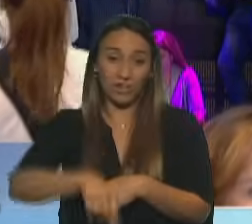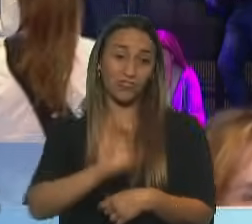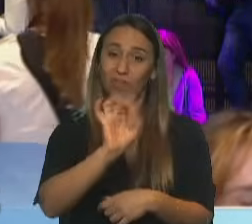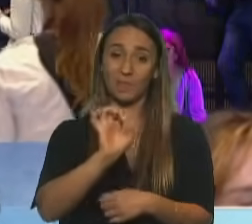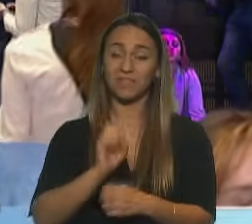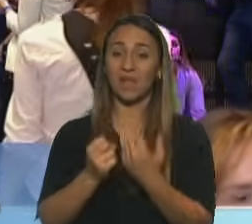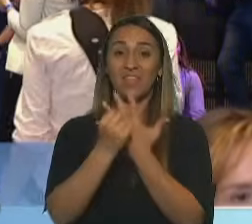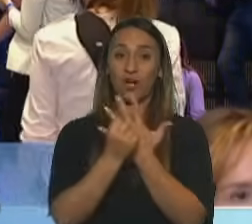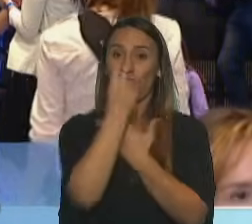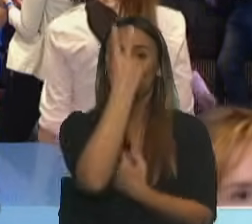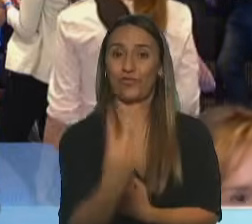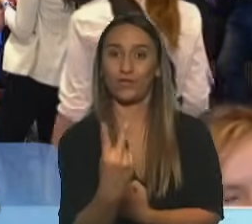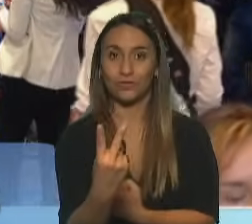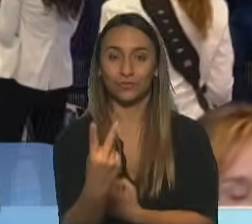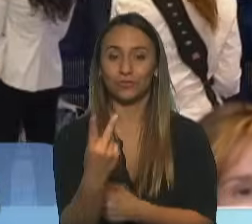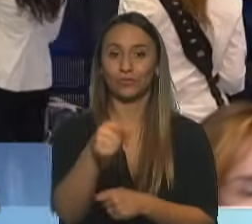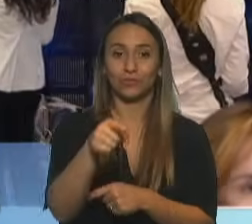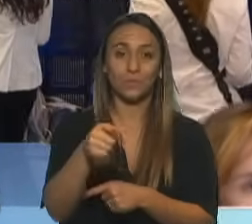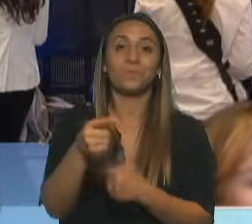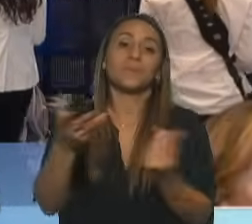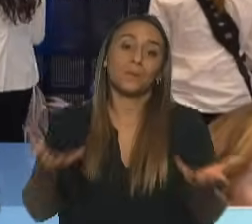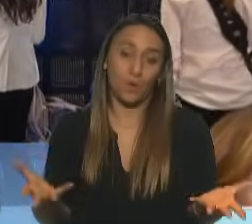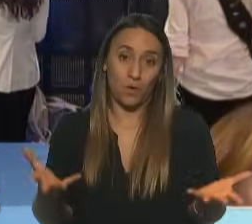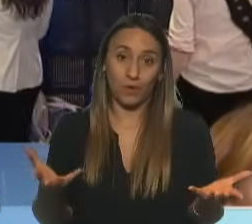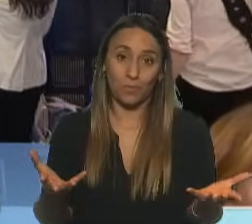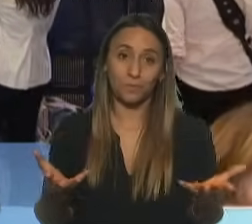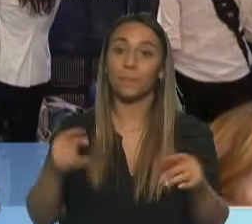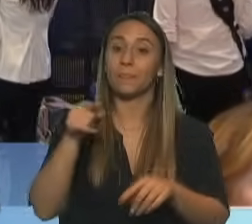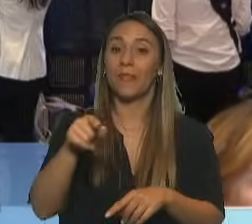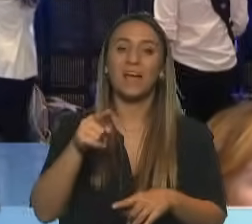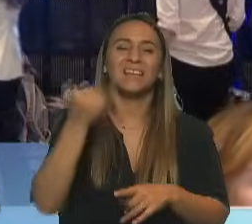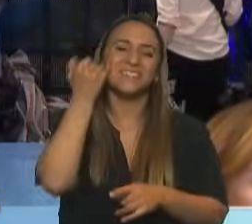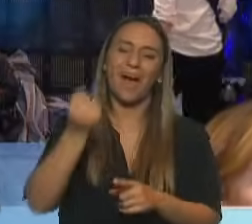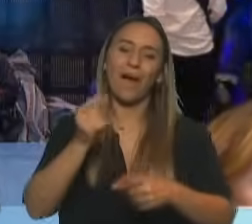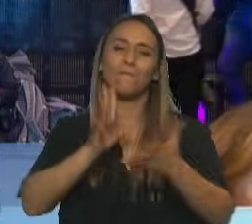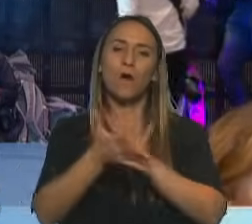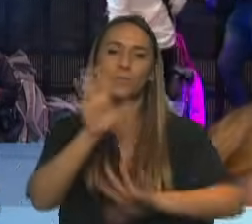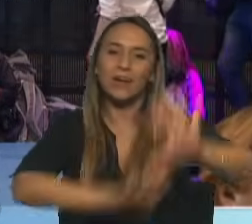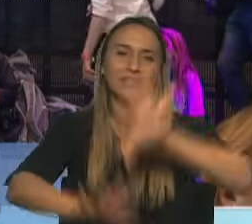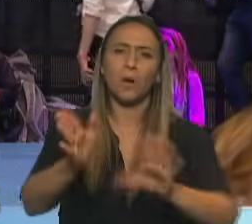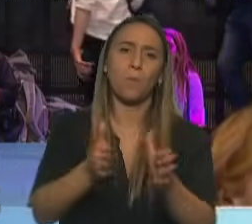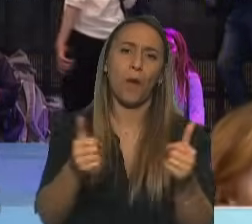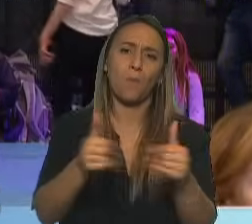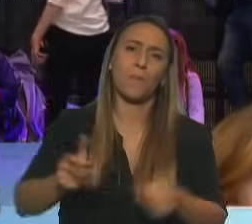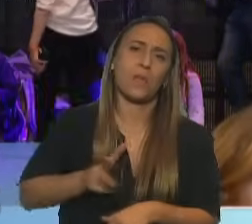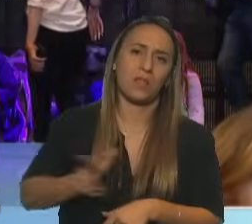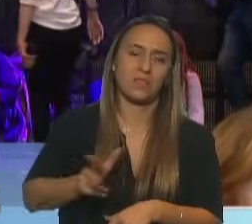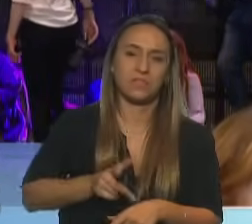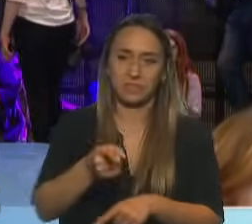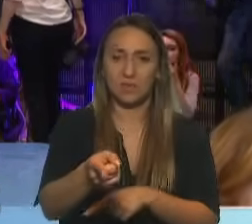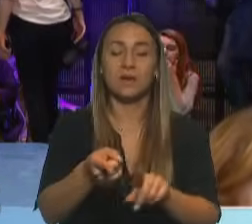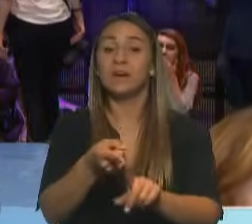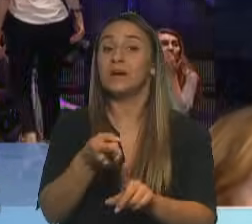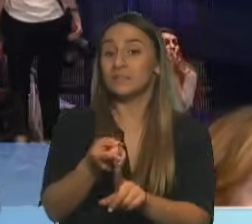segunda vuelta electoral. Claro. Y también es cierto que, bueno, el sistema ya está más aceitado, ¿no? Venimos de las primarias del 13 de agosto, un